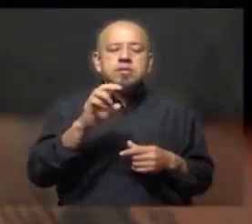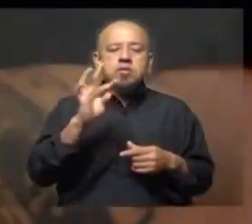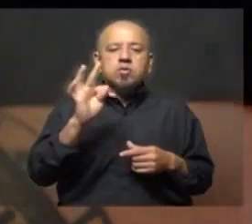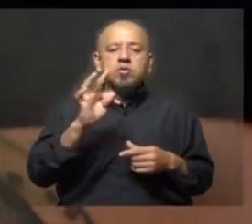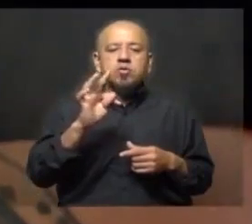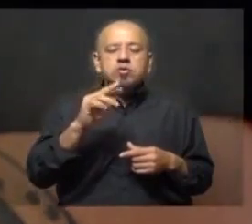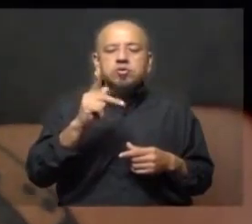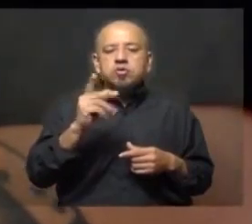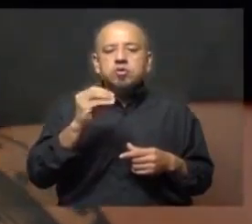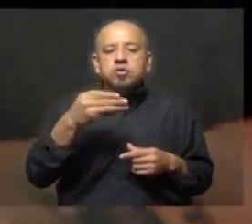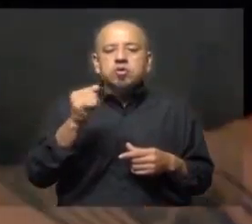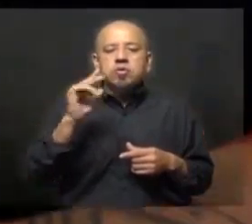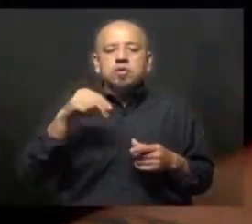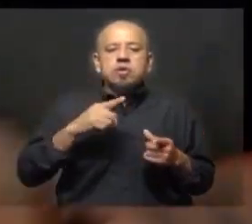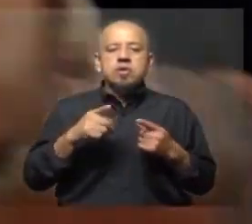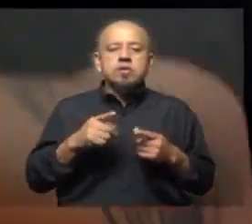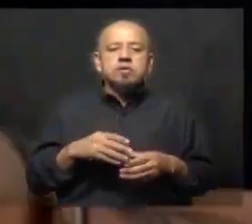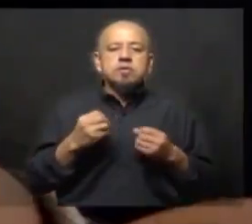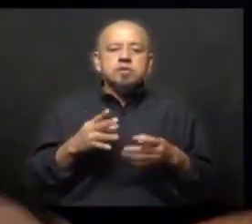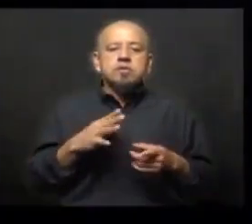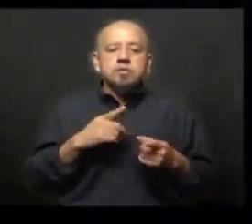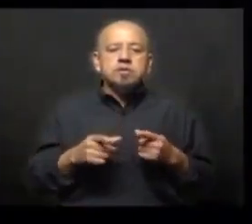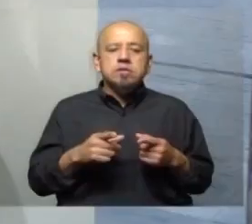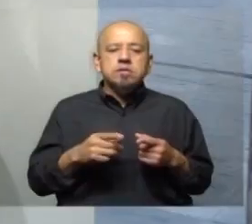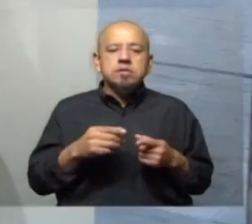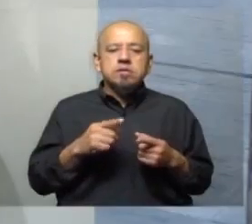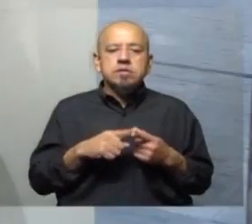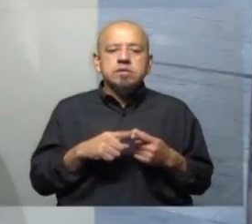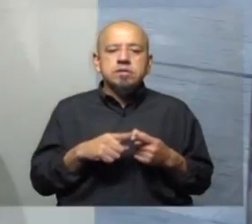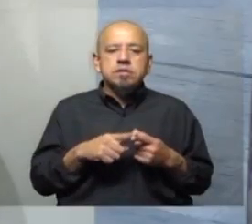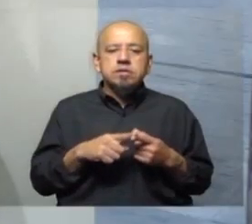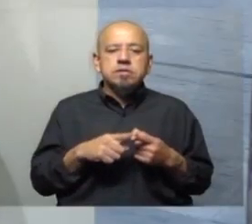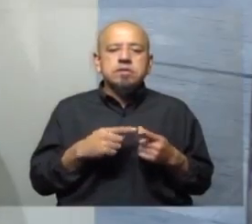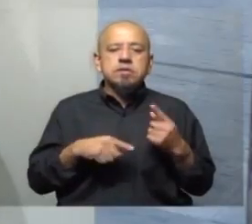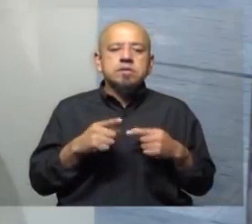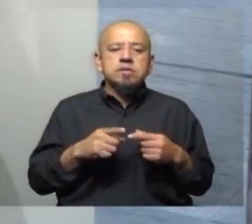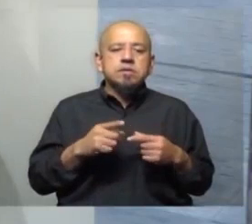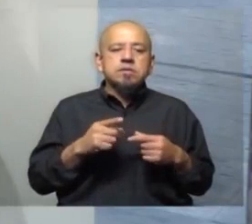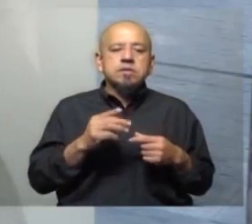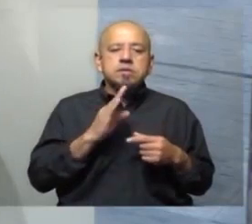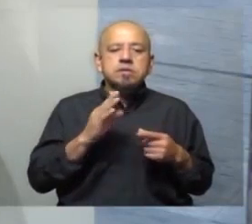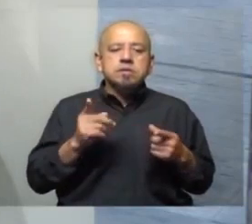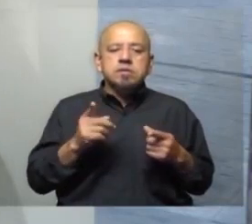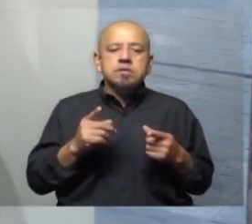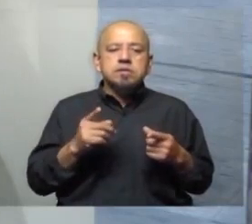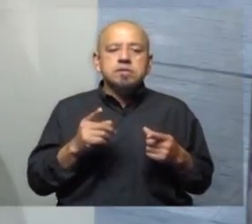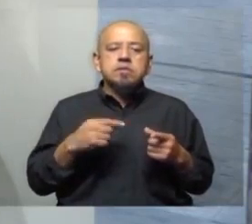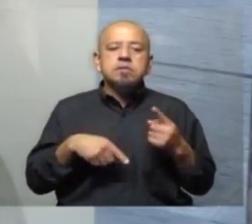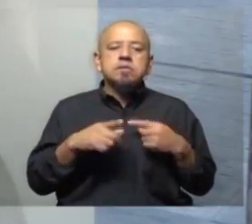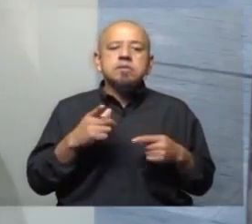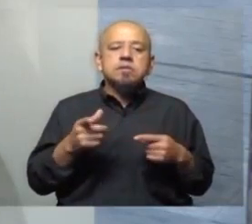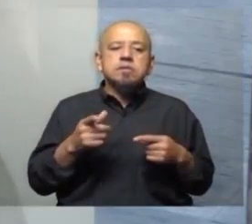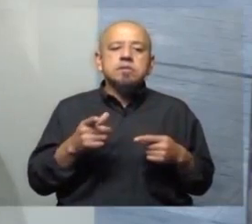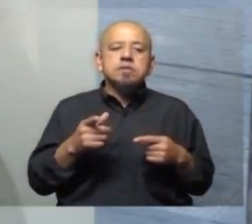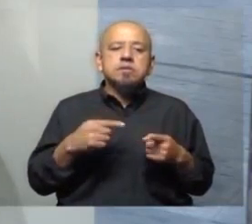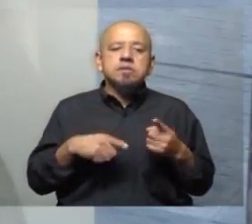librazo está no sé qué edición es porque tiene un nuevo prólogo también es un libro que se ve que es grueso pero es un libro